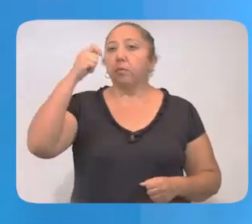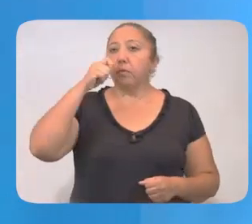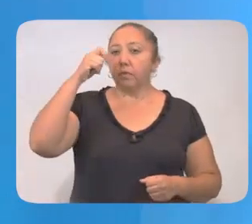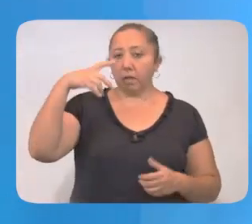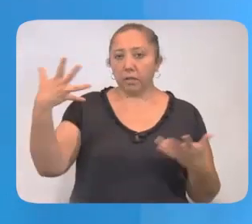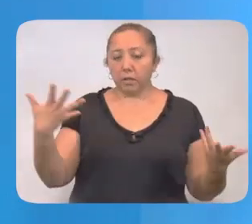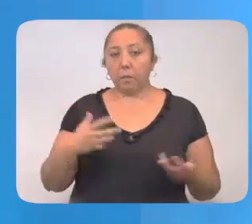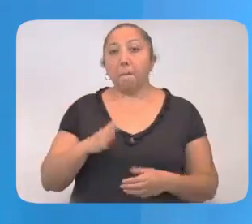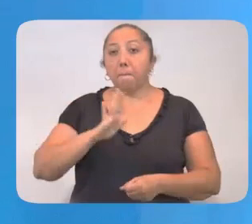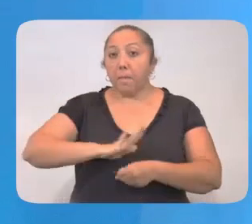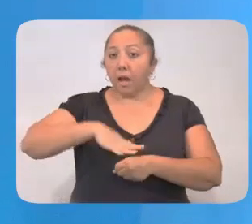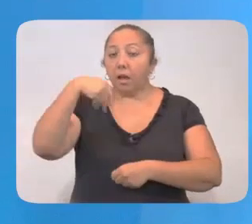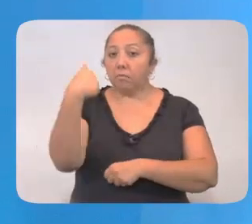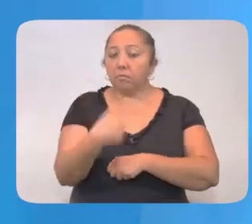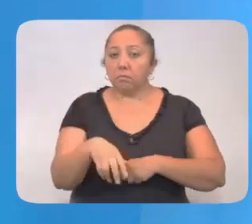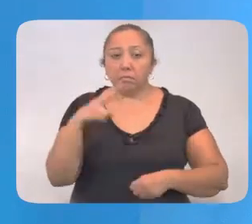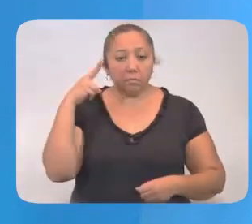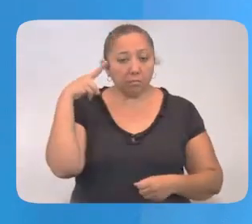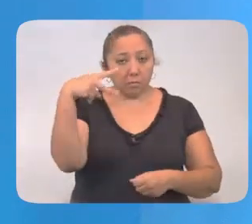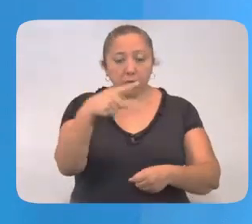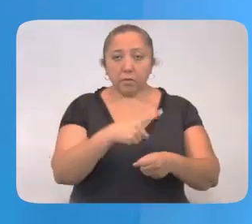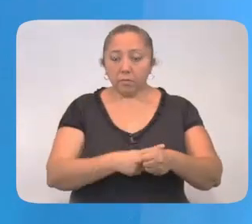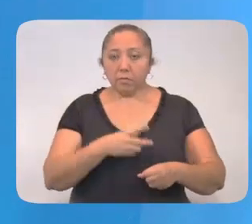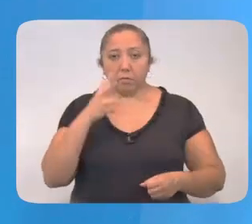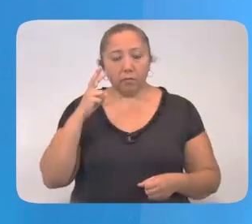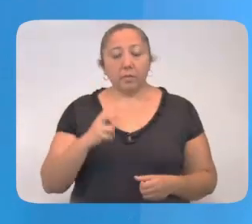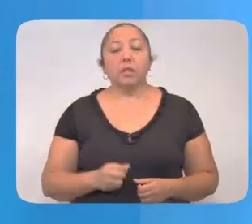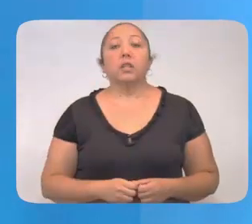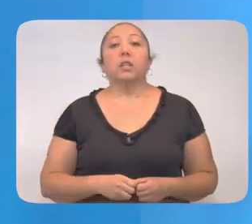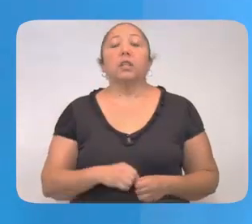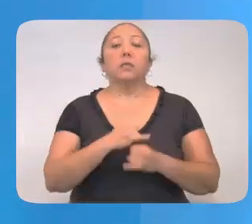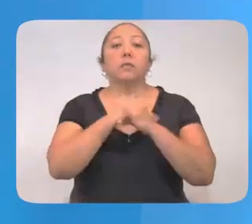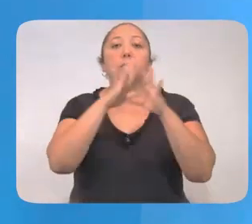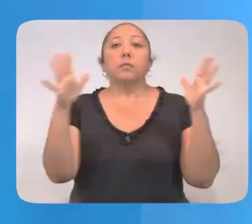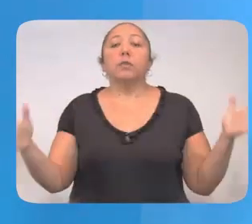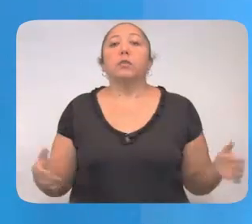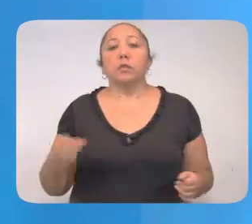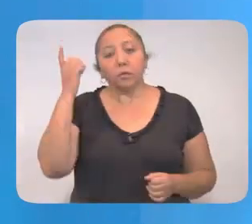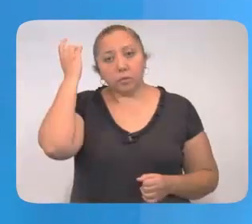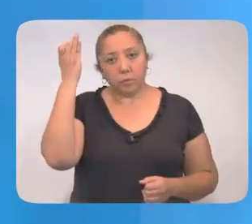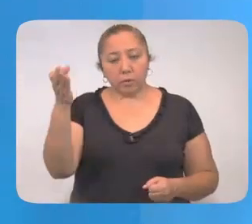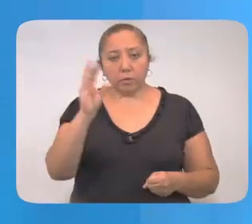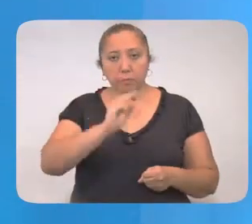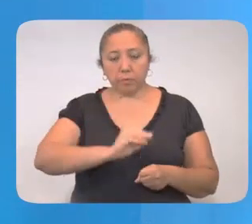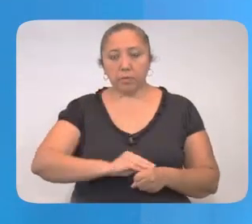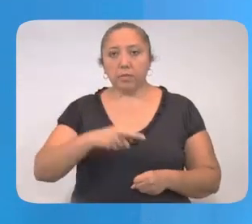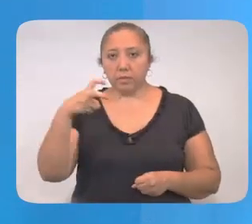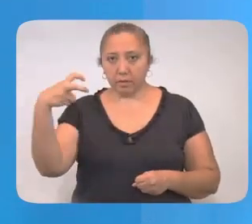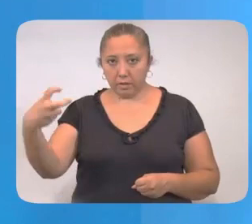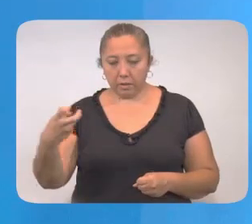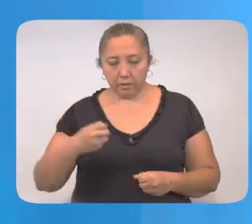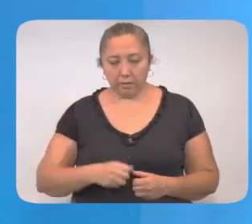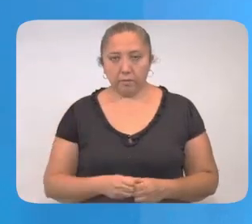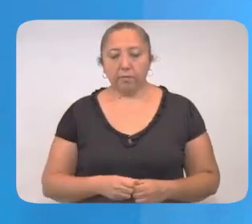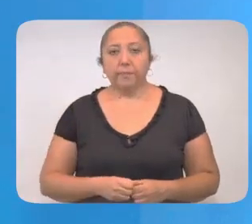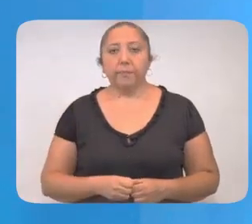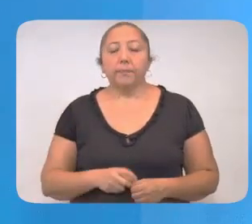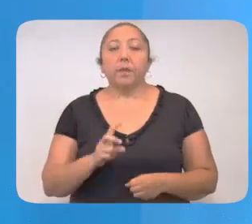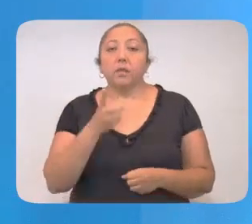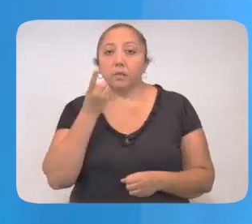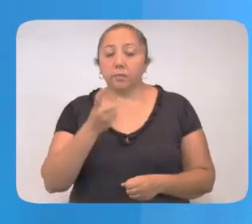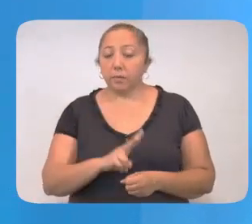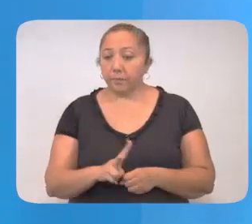por tanto, un mayor número de casos confirmados que se reflejará en los partes médicos durante la implementación de estos operativos.